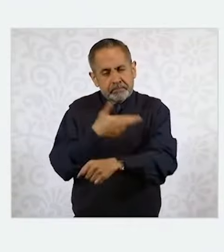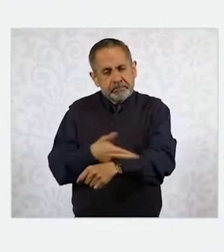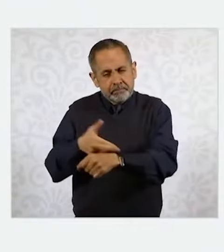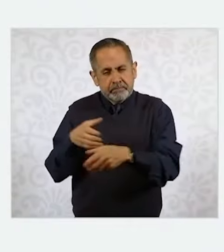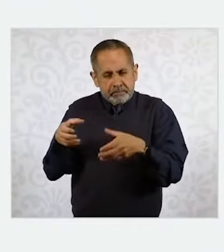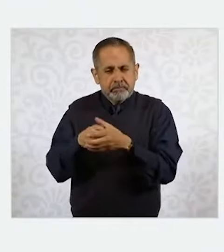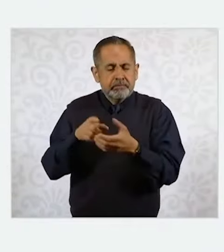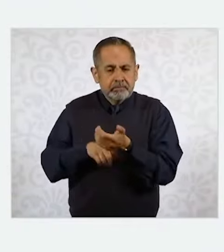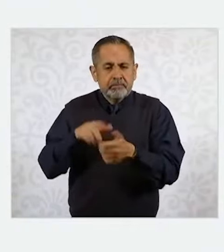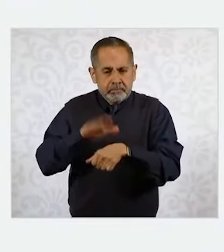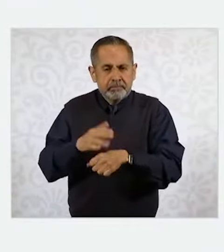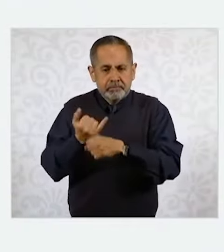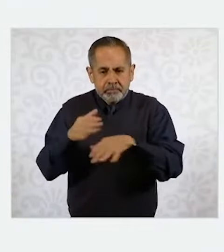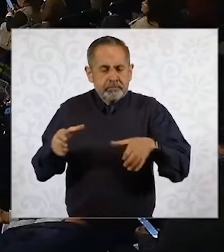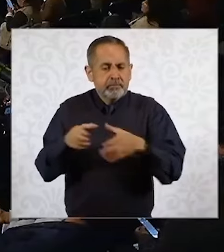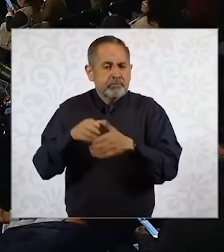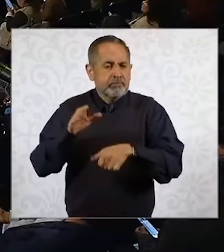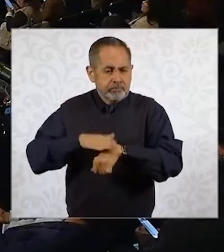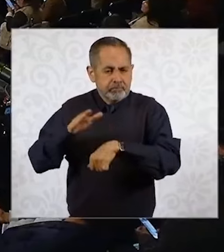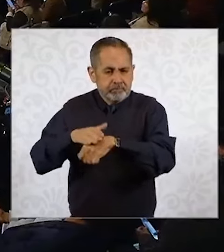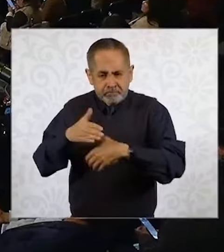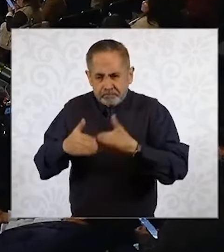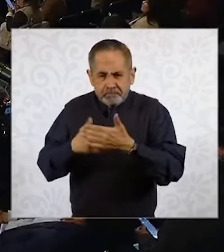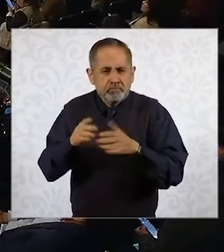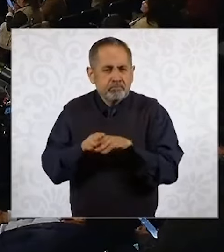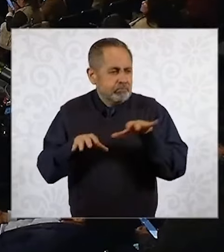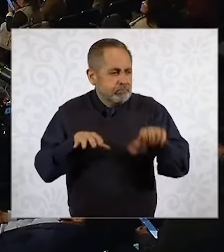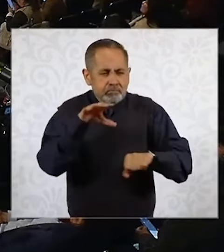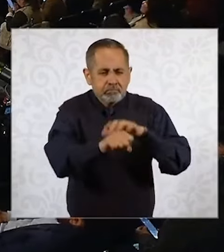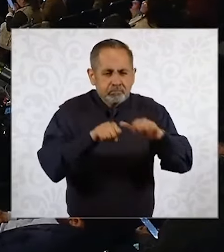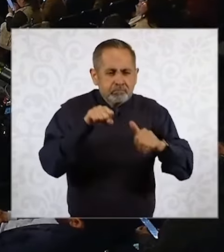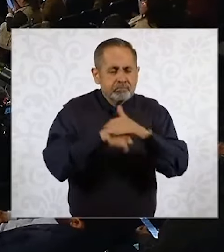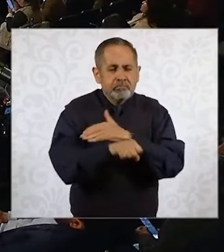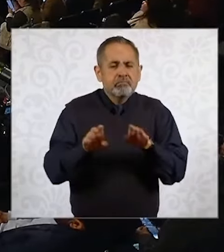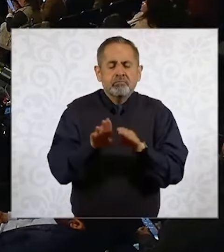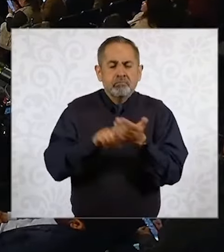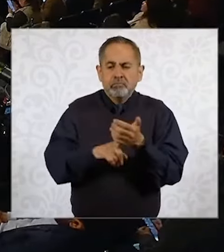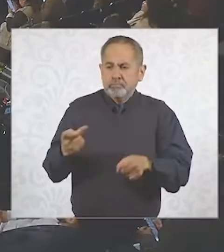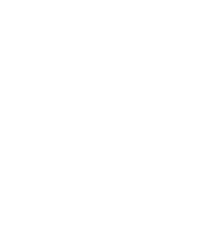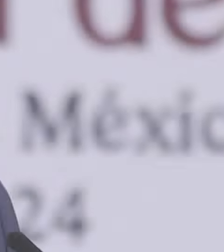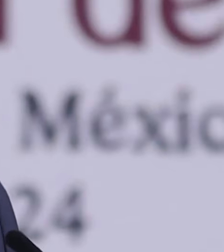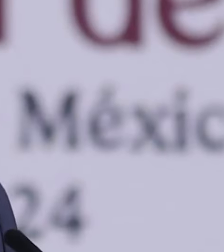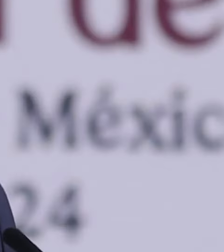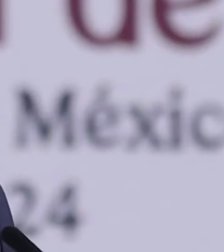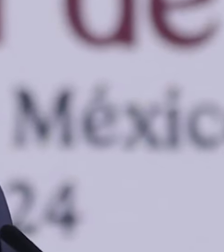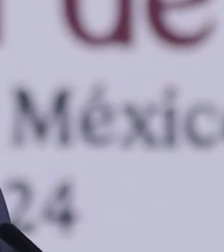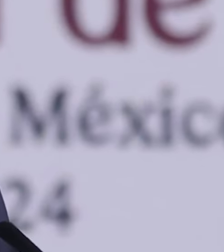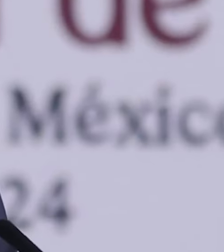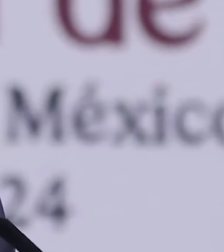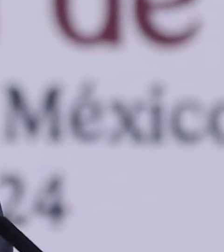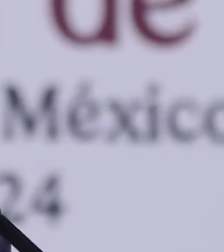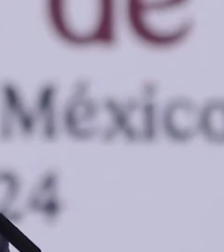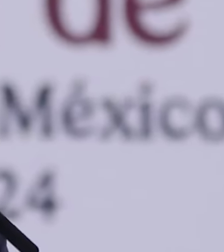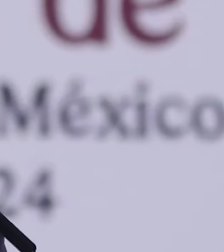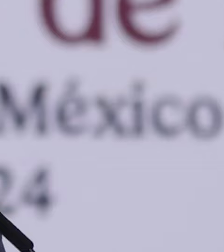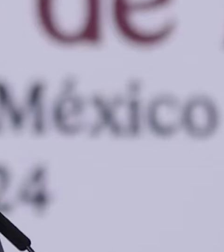pidiendo información de estas detenciones que hubo en nuestro territorio. Al ser cuestionada sobre si